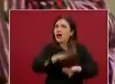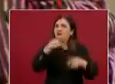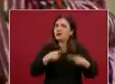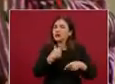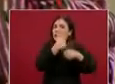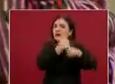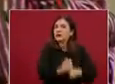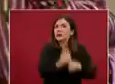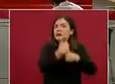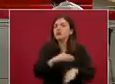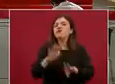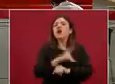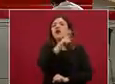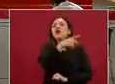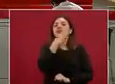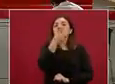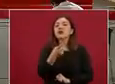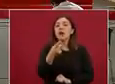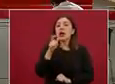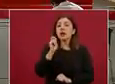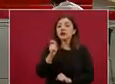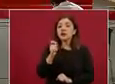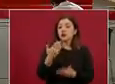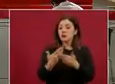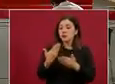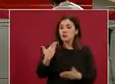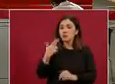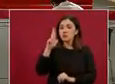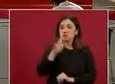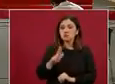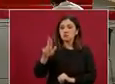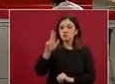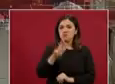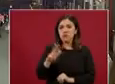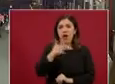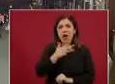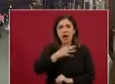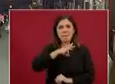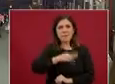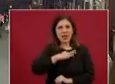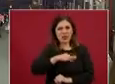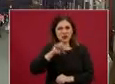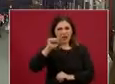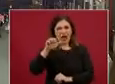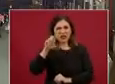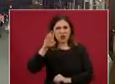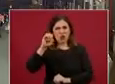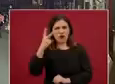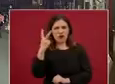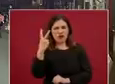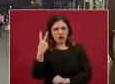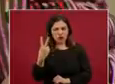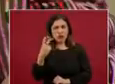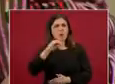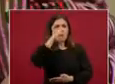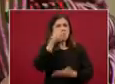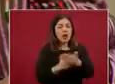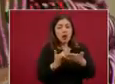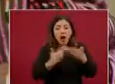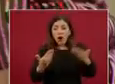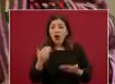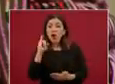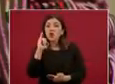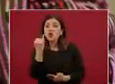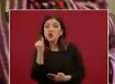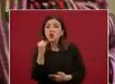ciudadanía, porque señalaron que en marzo, cuando estaba el virus del SARS-CoV-2, bueno, pues era menos y ahora en junio